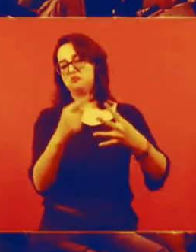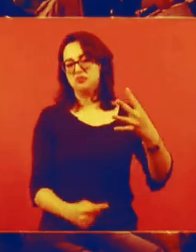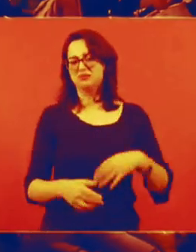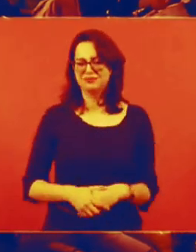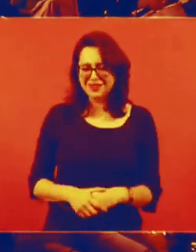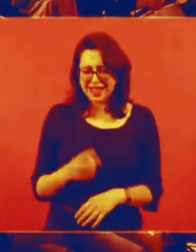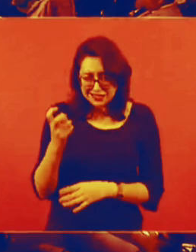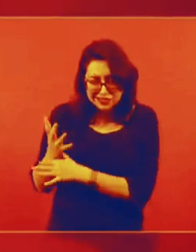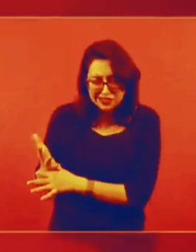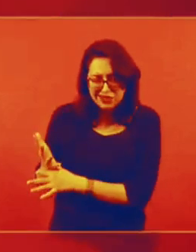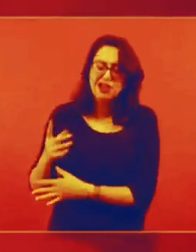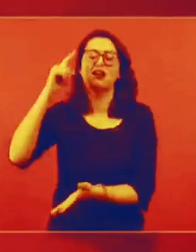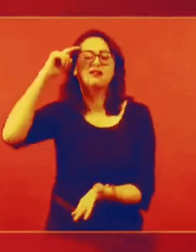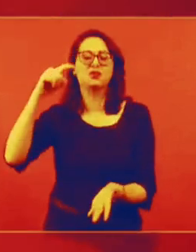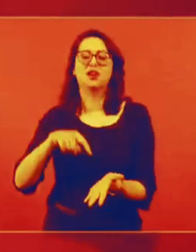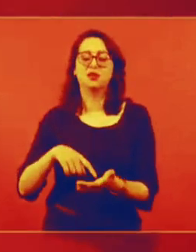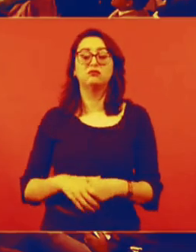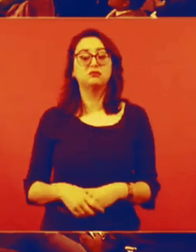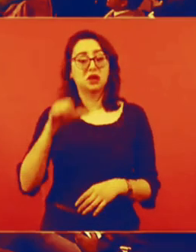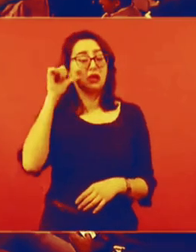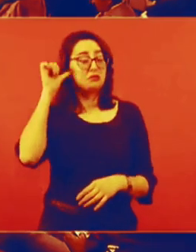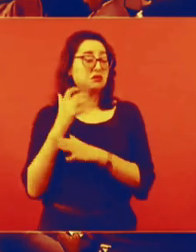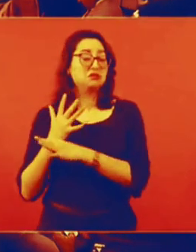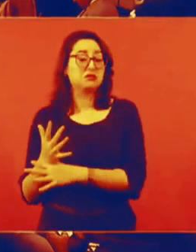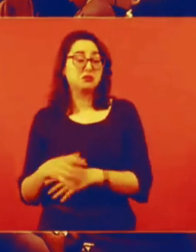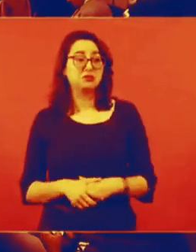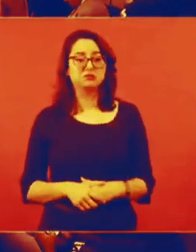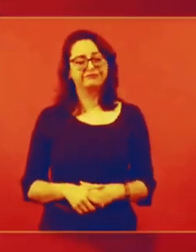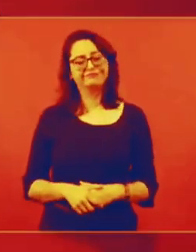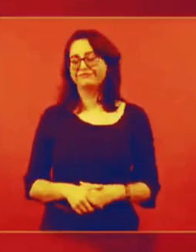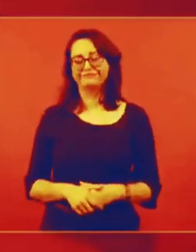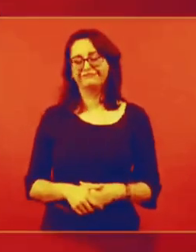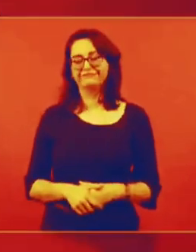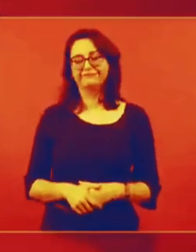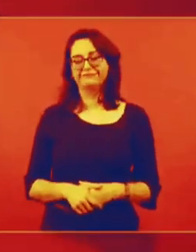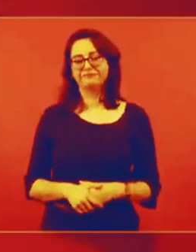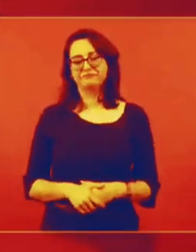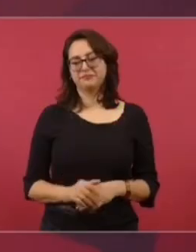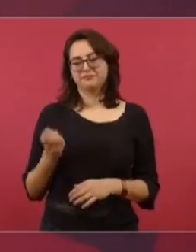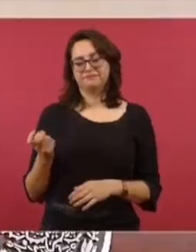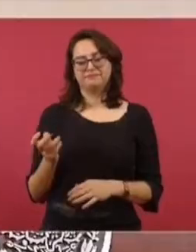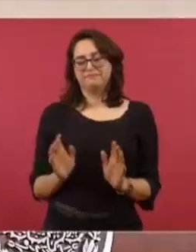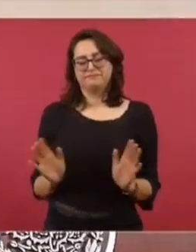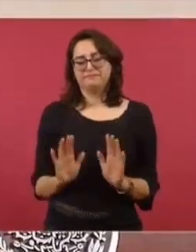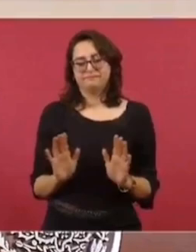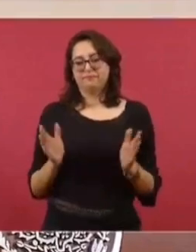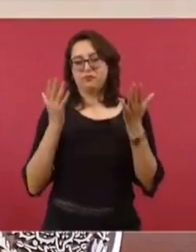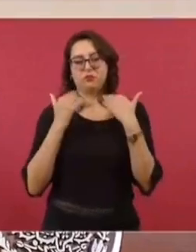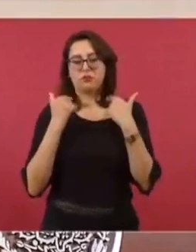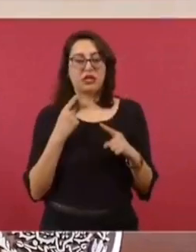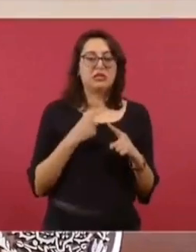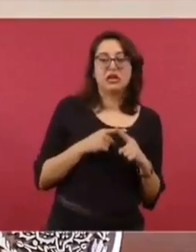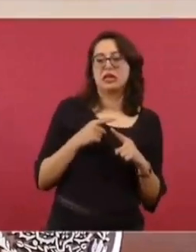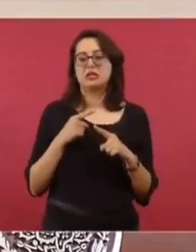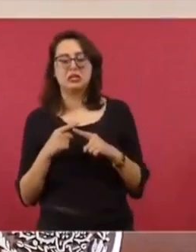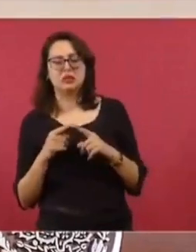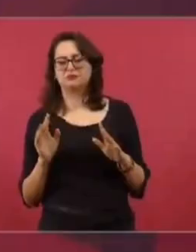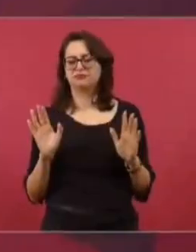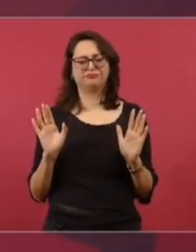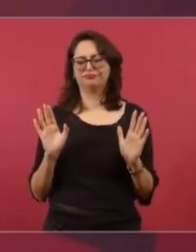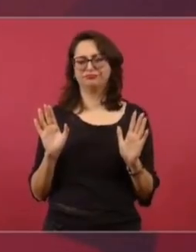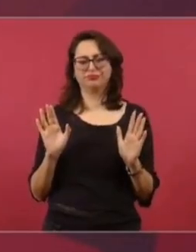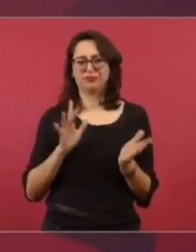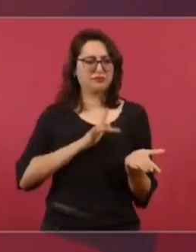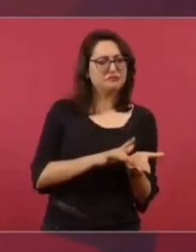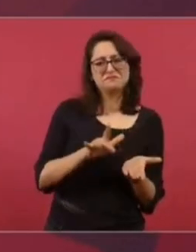que haya dicho eso, pero en una entrevista ayer con medios. Sí, pero no, ha habido preferencia por nadie, no se